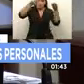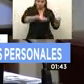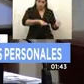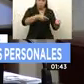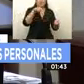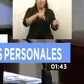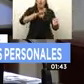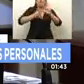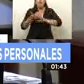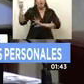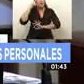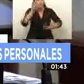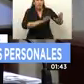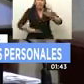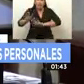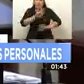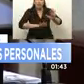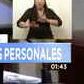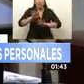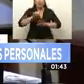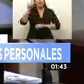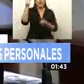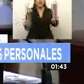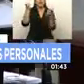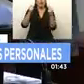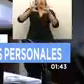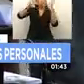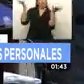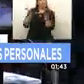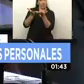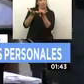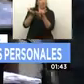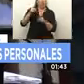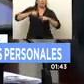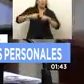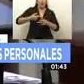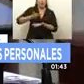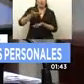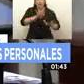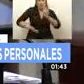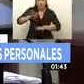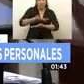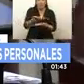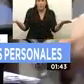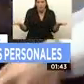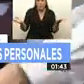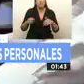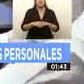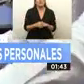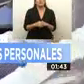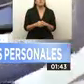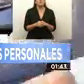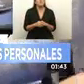determinados instrumentos de la macroeconomía políticas públicas